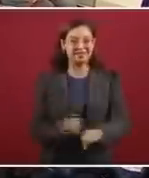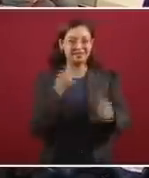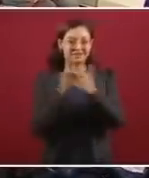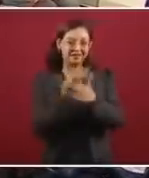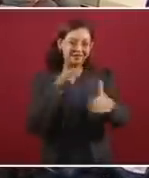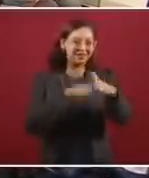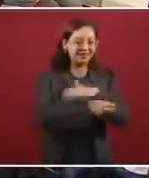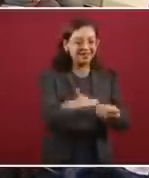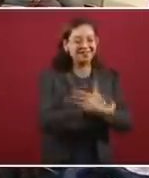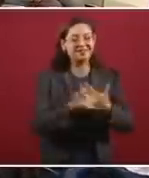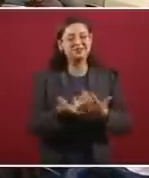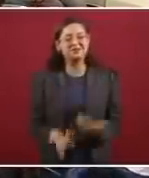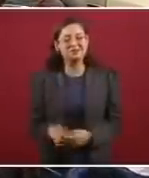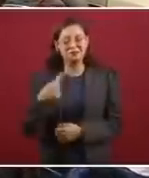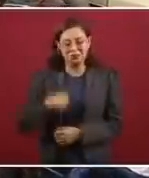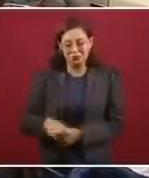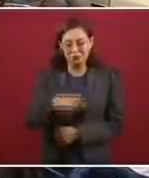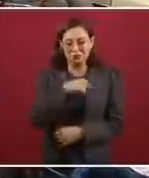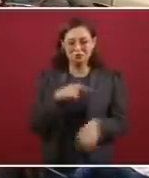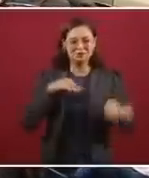cuidarlos